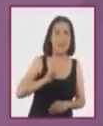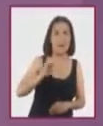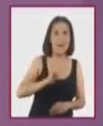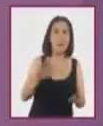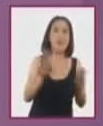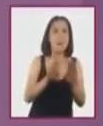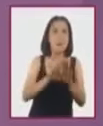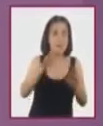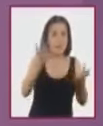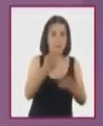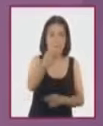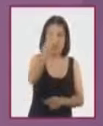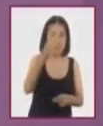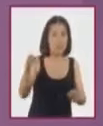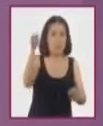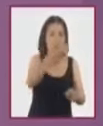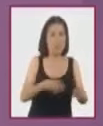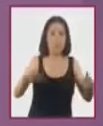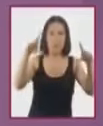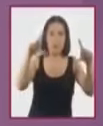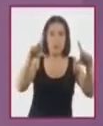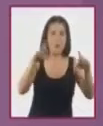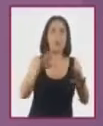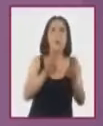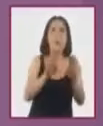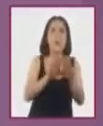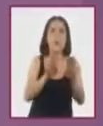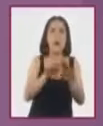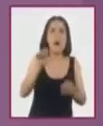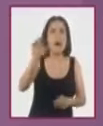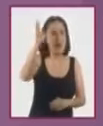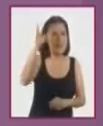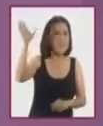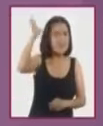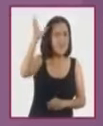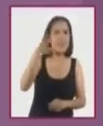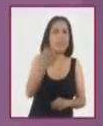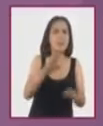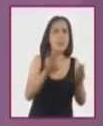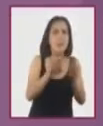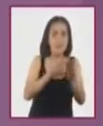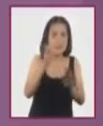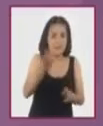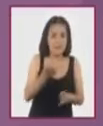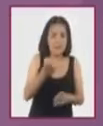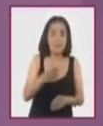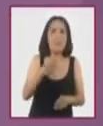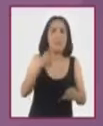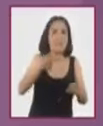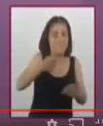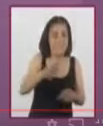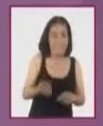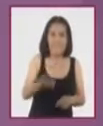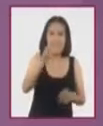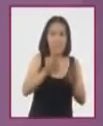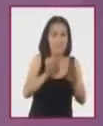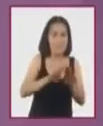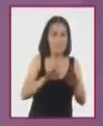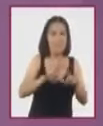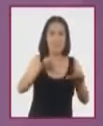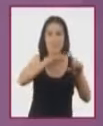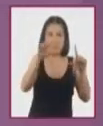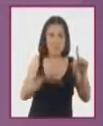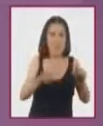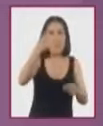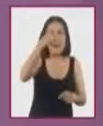religiosas? La civilización azteca, al igual que otras culturas de nuestro país, dieron una gran importancia a todos los fenómenos naturales